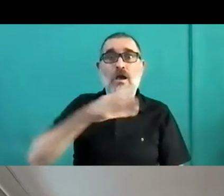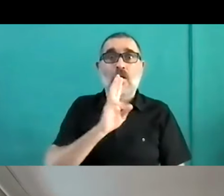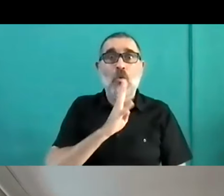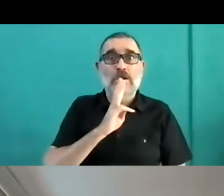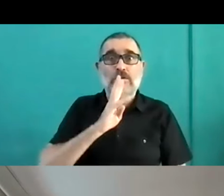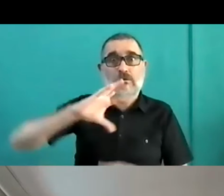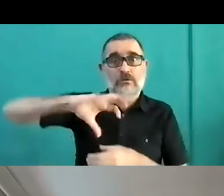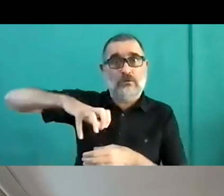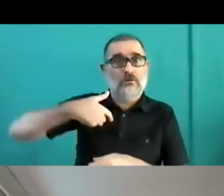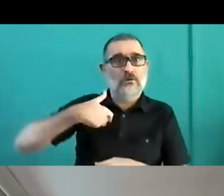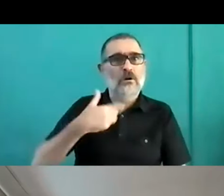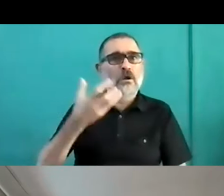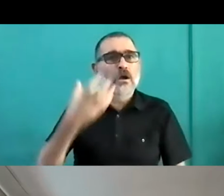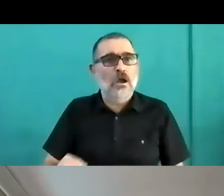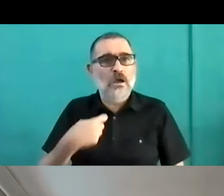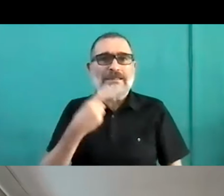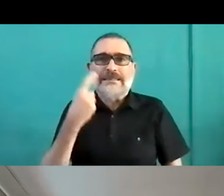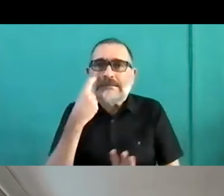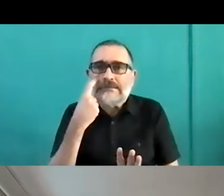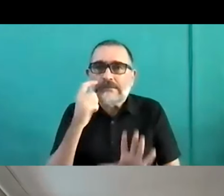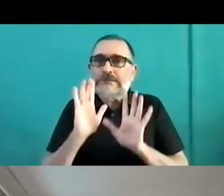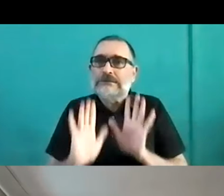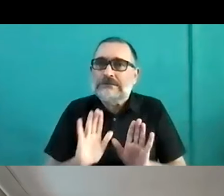cabeza de los posibles golpes.